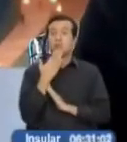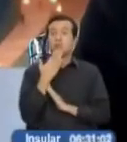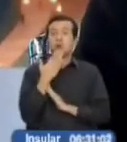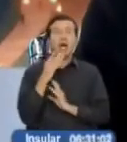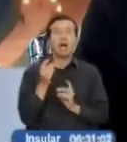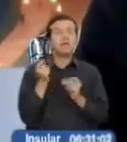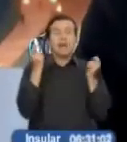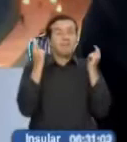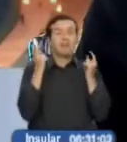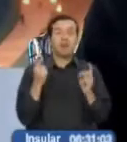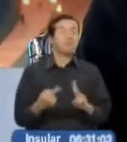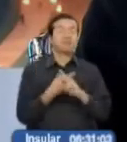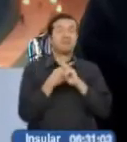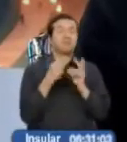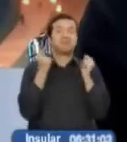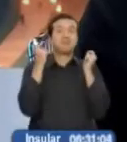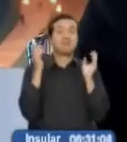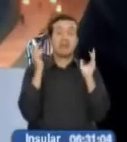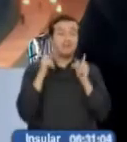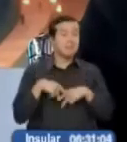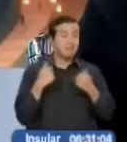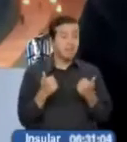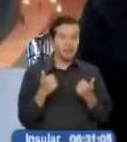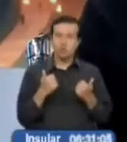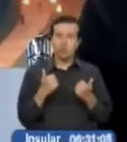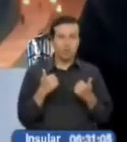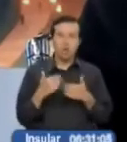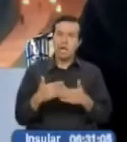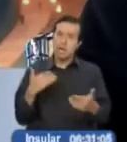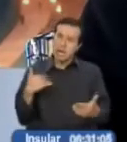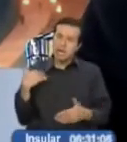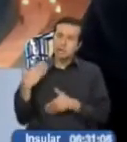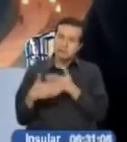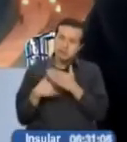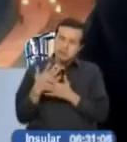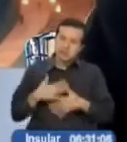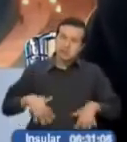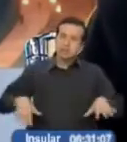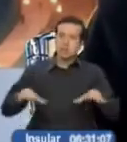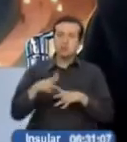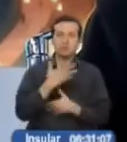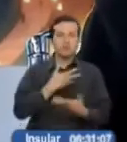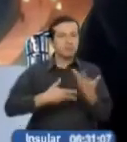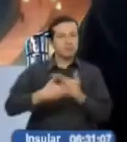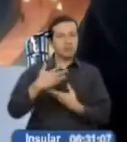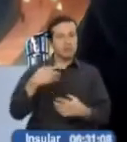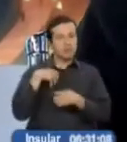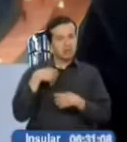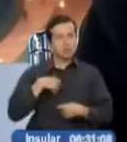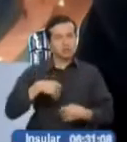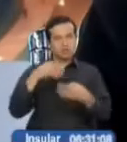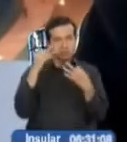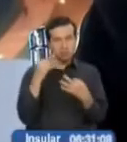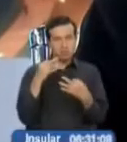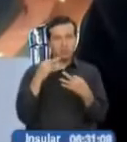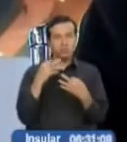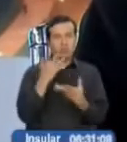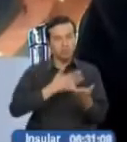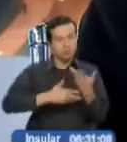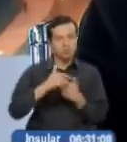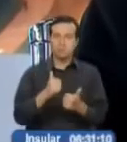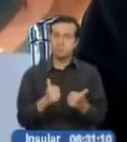cielo. Para lograr un buen vivir necesitamos construir espacios que nos garanticen un buen